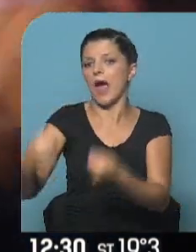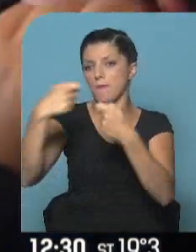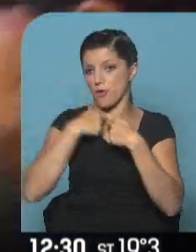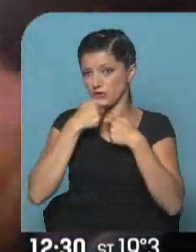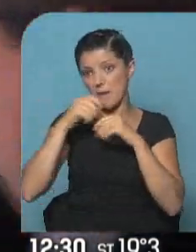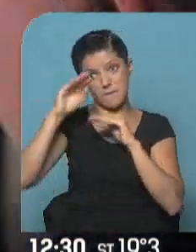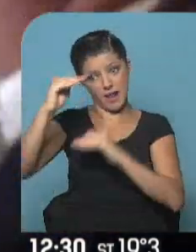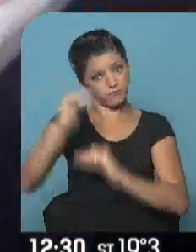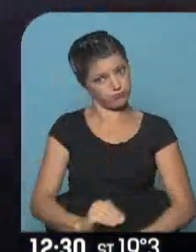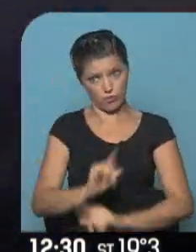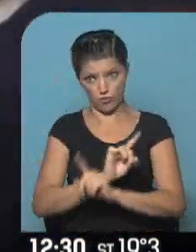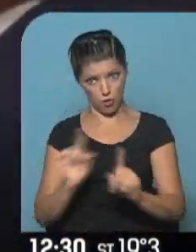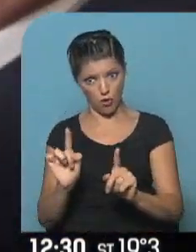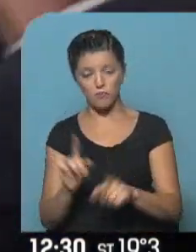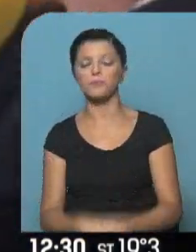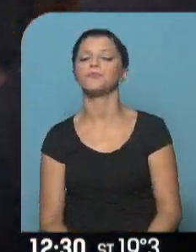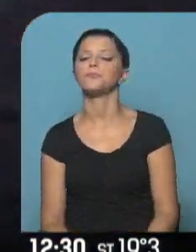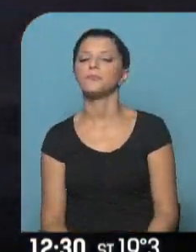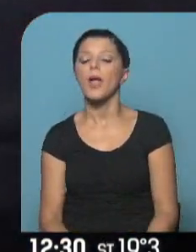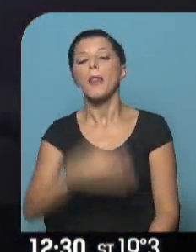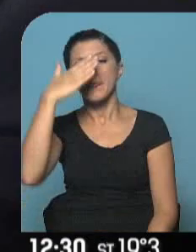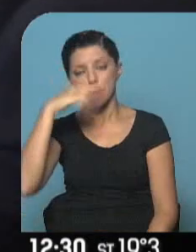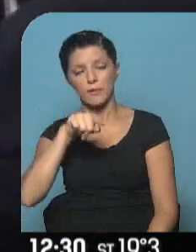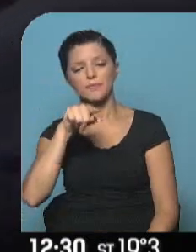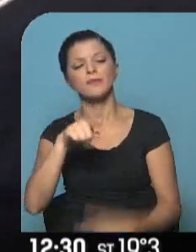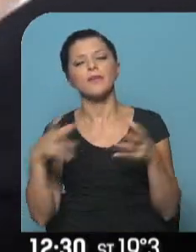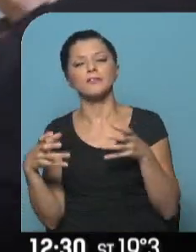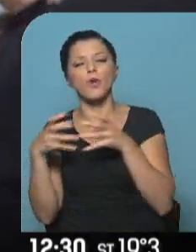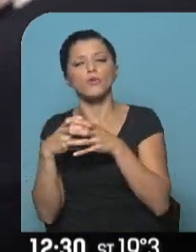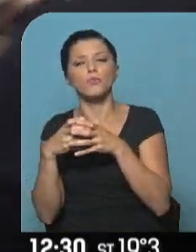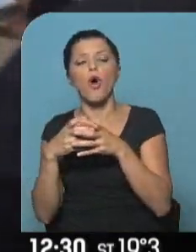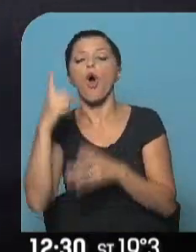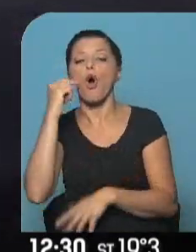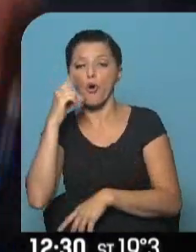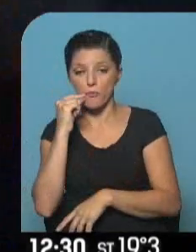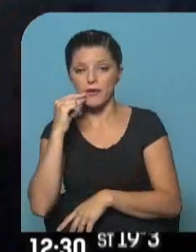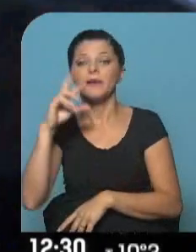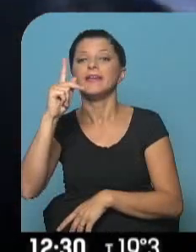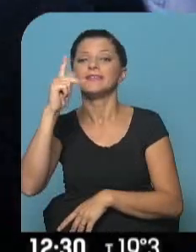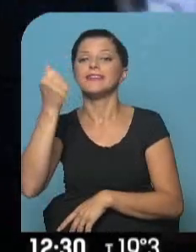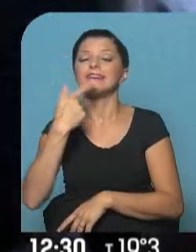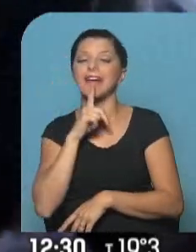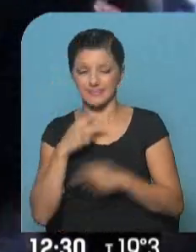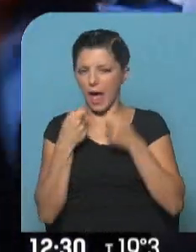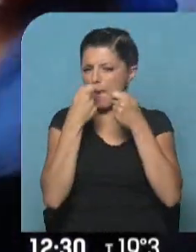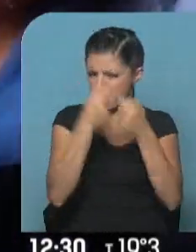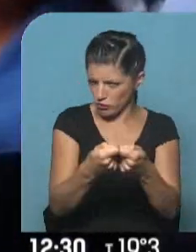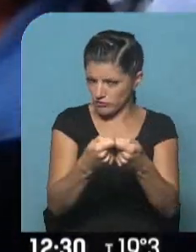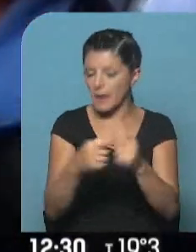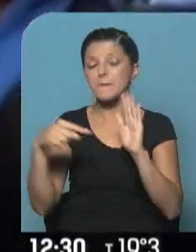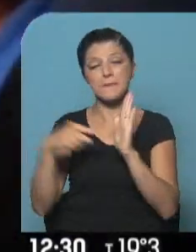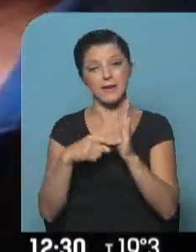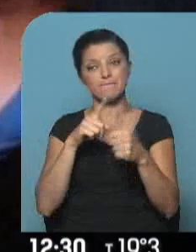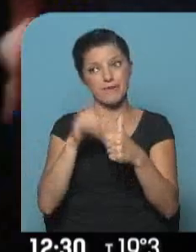En segunda vuelta, Piñera contará con el apoyo del electorado del pinochetista José Antonio Kast, pero tendrá dificultades para